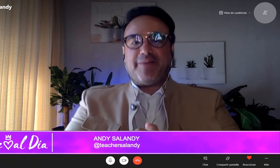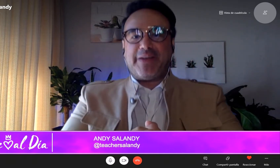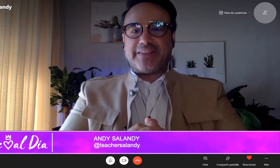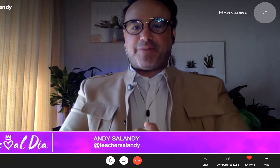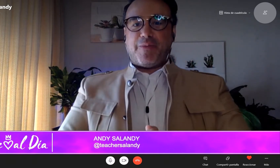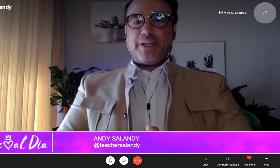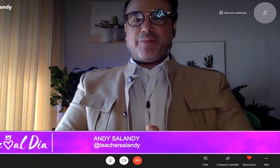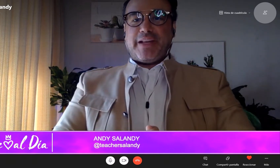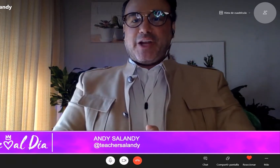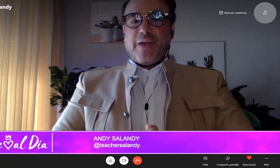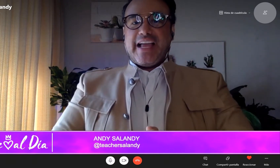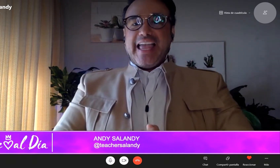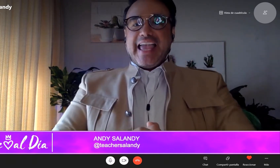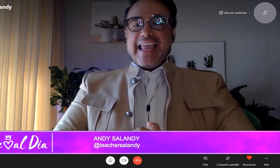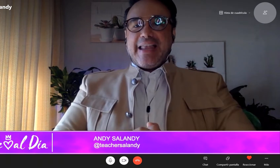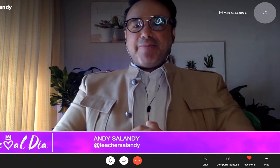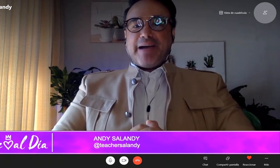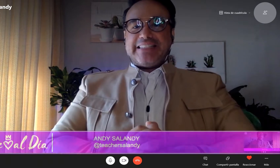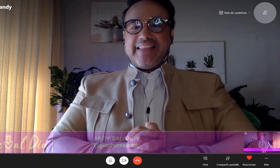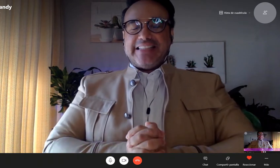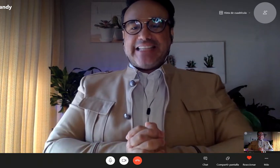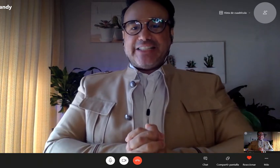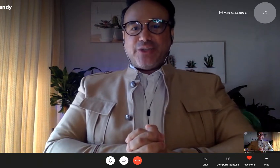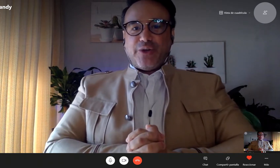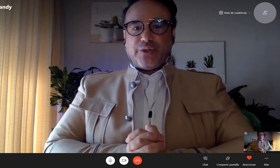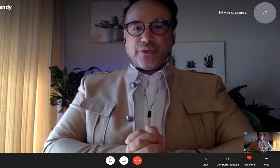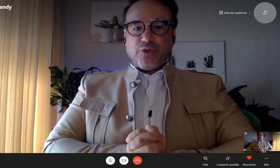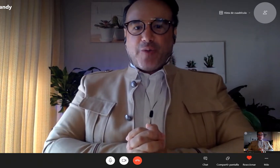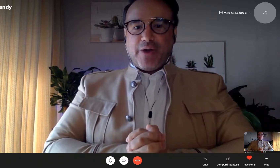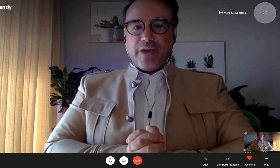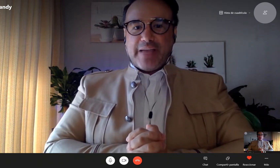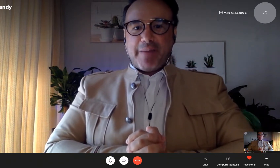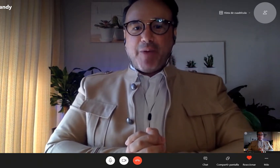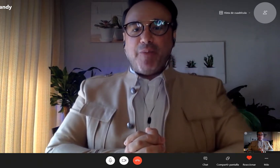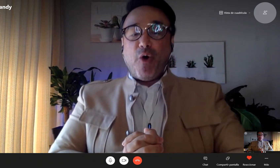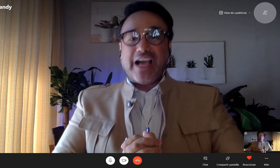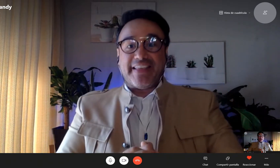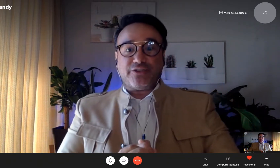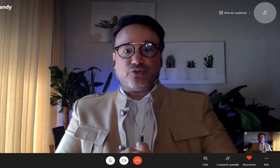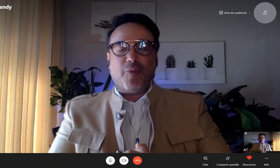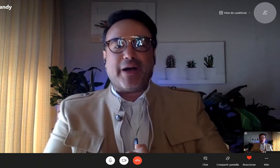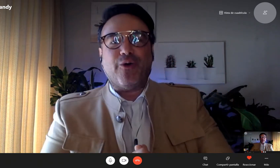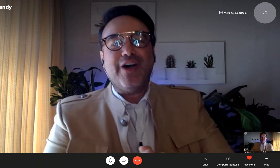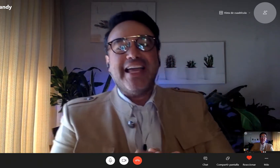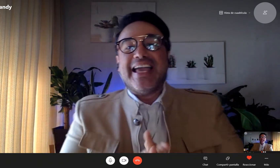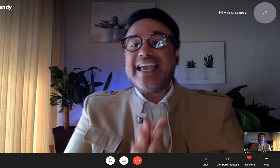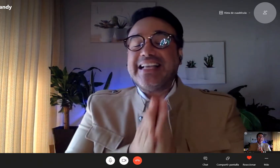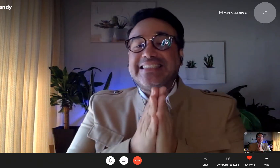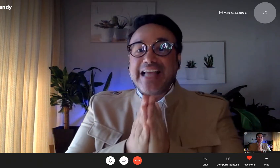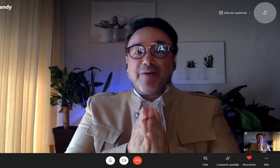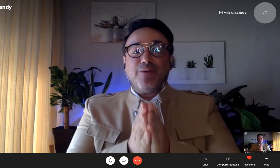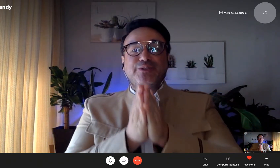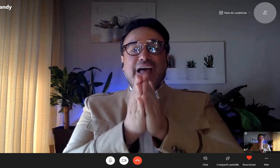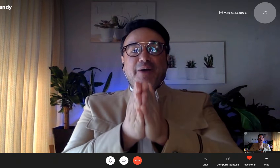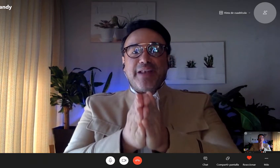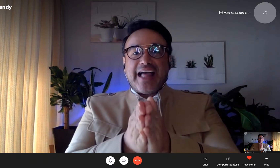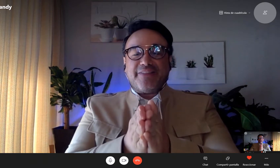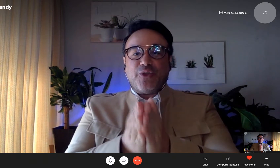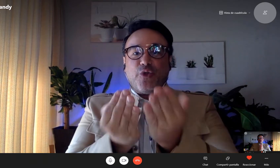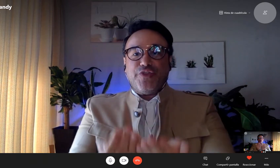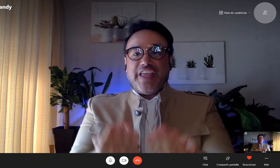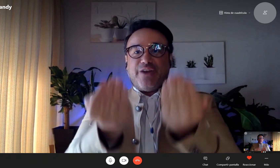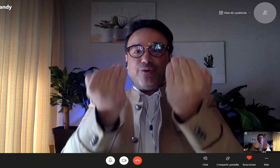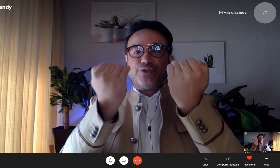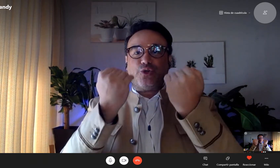parte, déjame levantarme un poquito para que lo vean, en la parte del centro de nuestro estómago, lo que llamamos boca de estómago, estamos